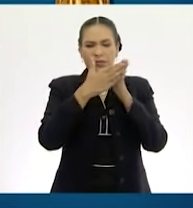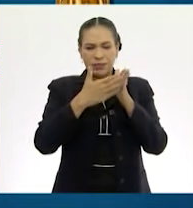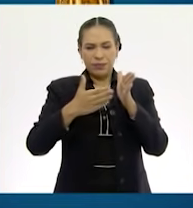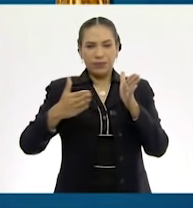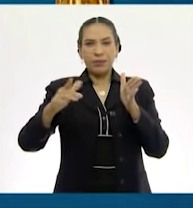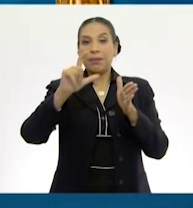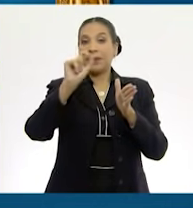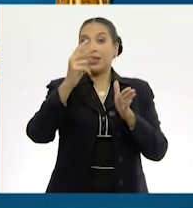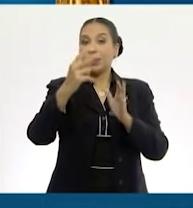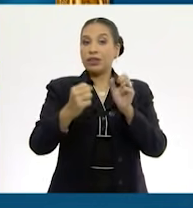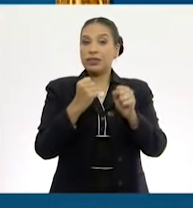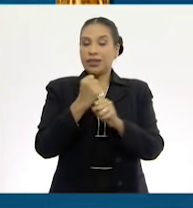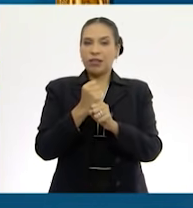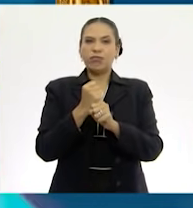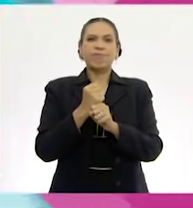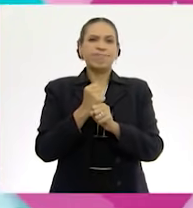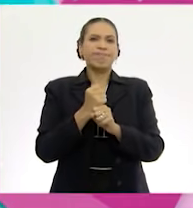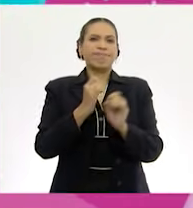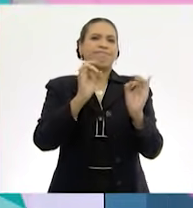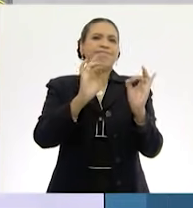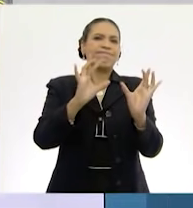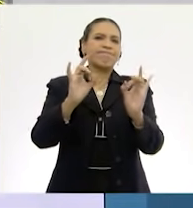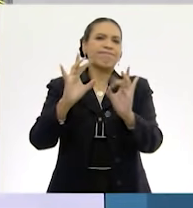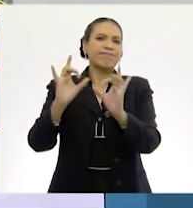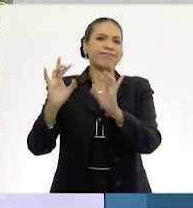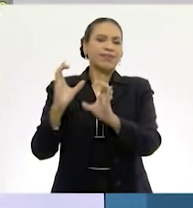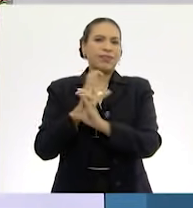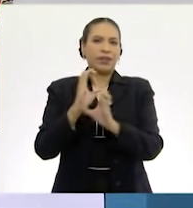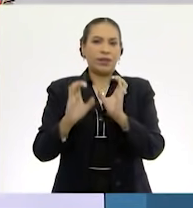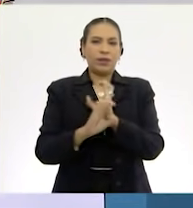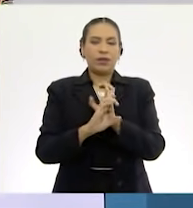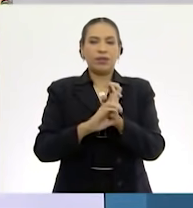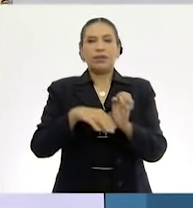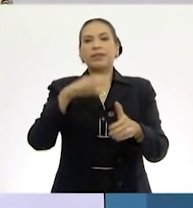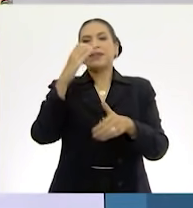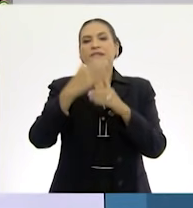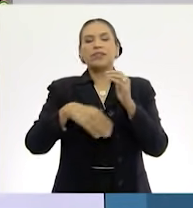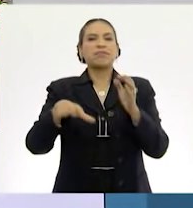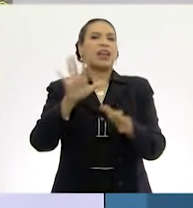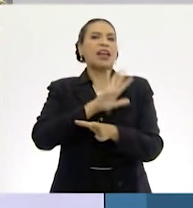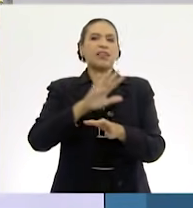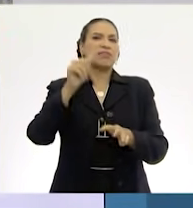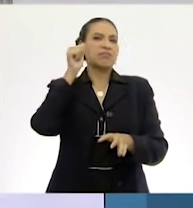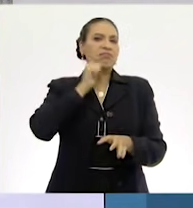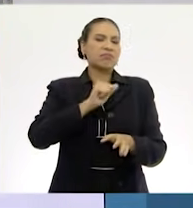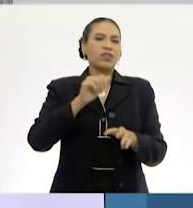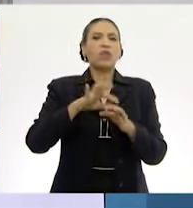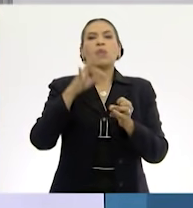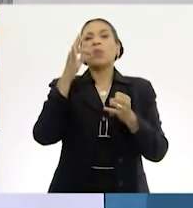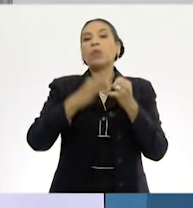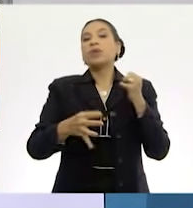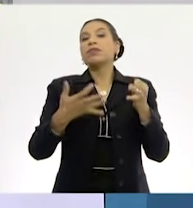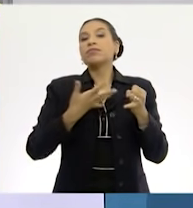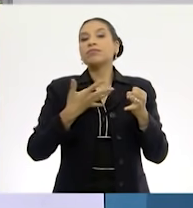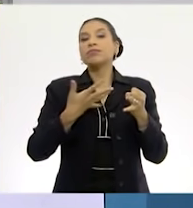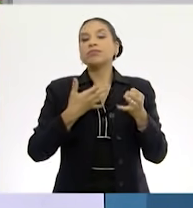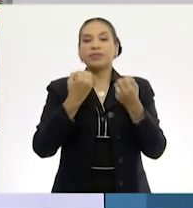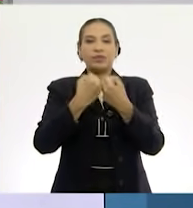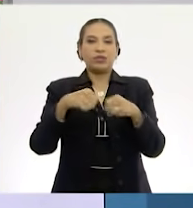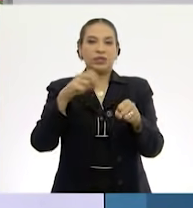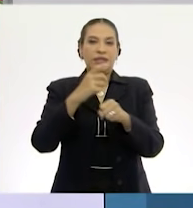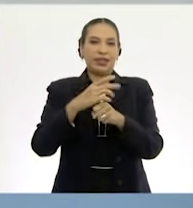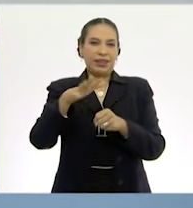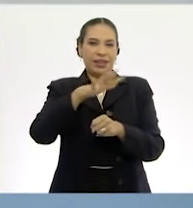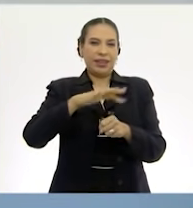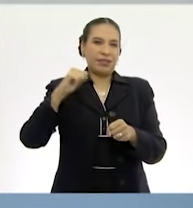estos 22 años se fueron dando una serie de procesos que acabaron para siempre con lo último que quedaba de la sociedad